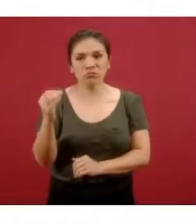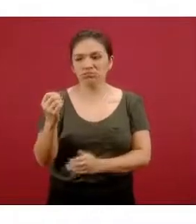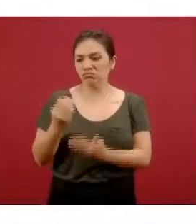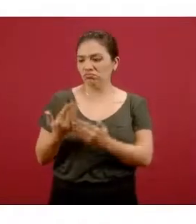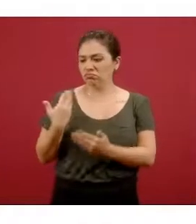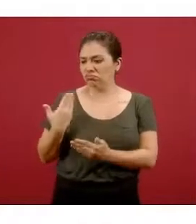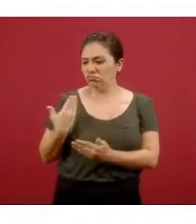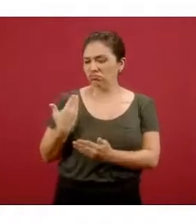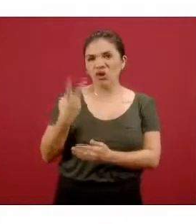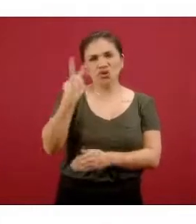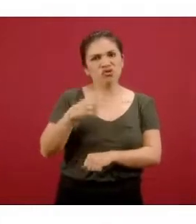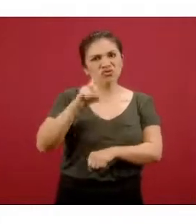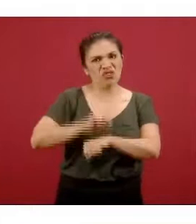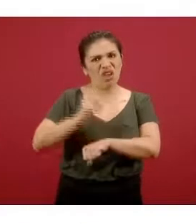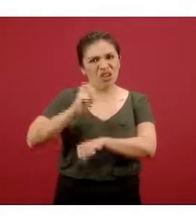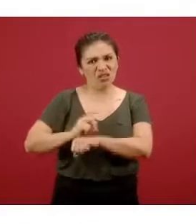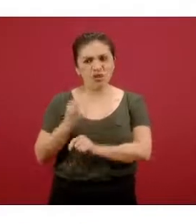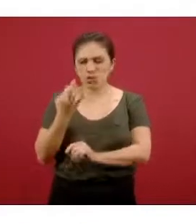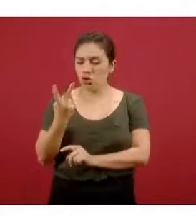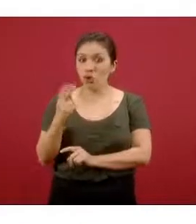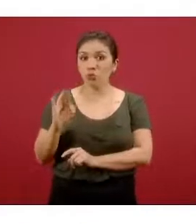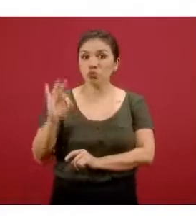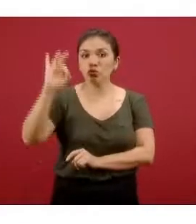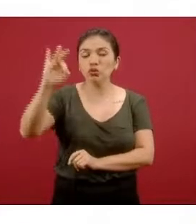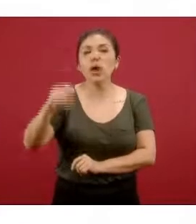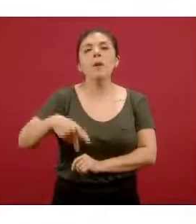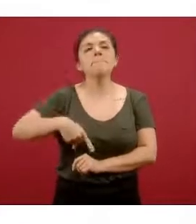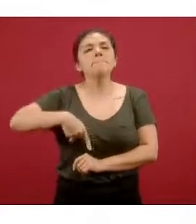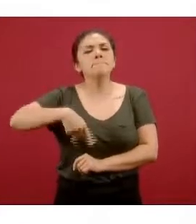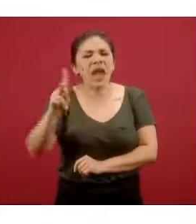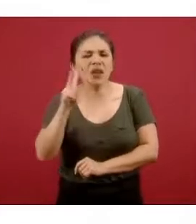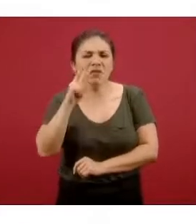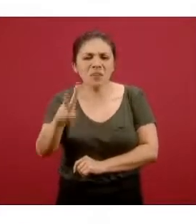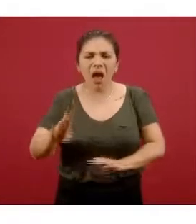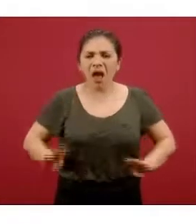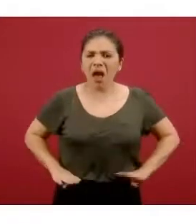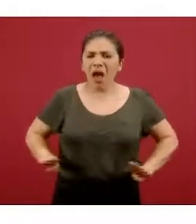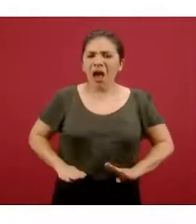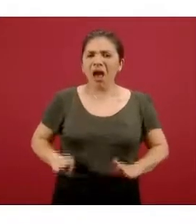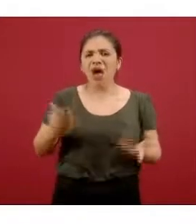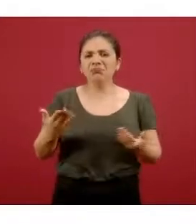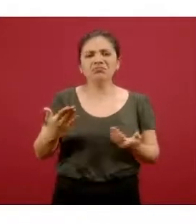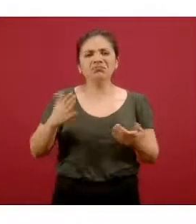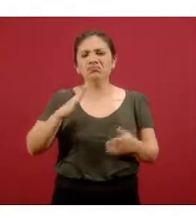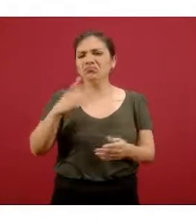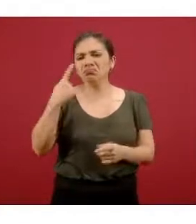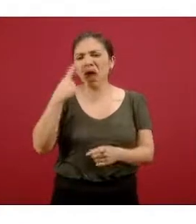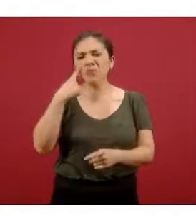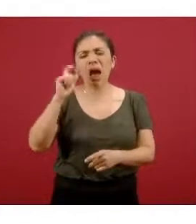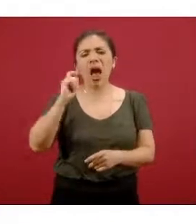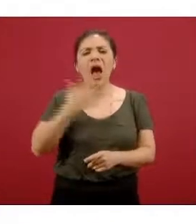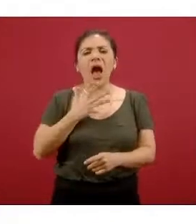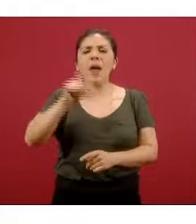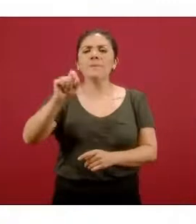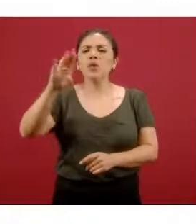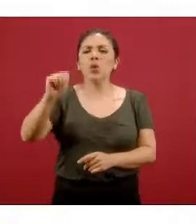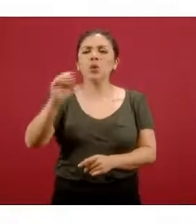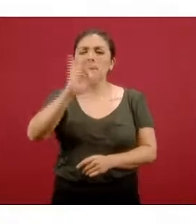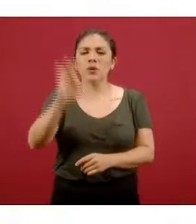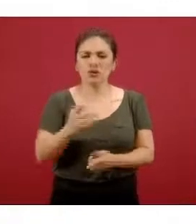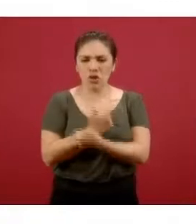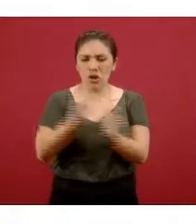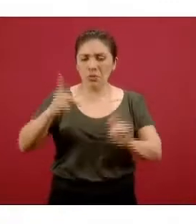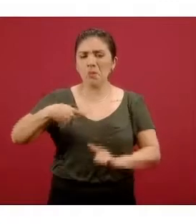últimos días. Sin embargo, aunque la media nacional es del 29%, todas las